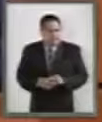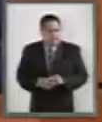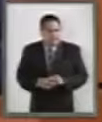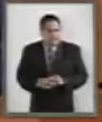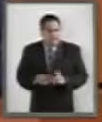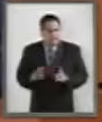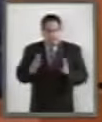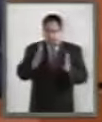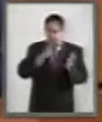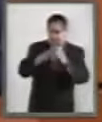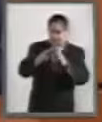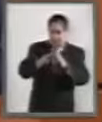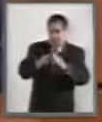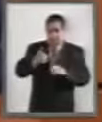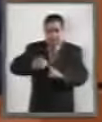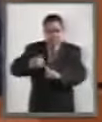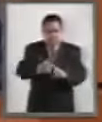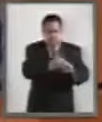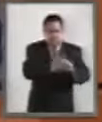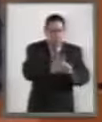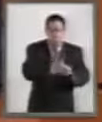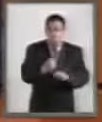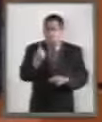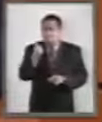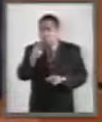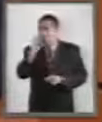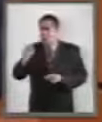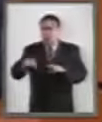El crecimiento per cápita es de menos de 1%.